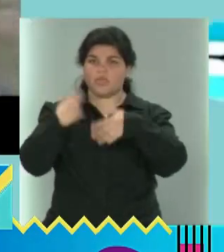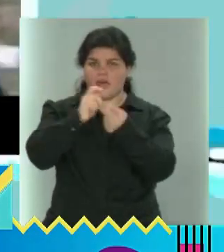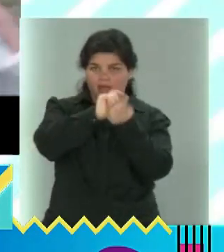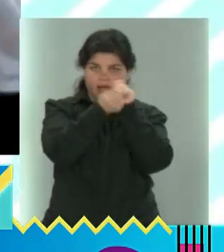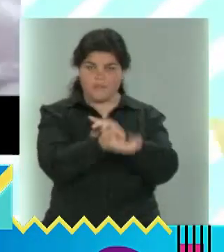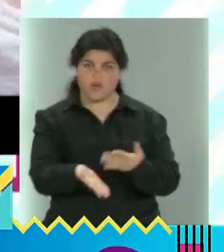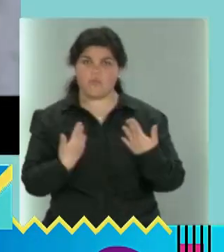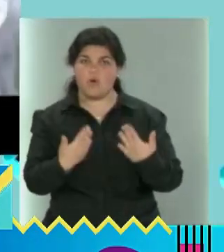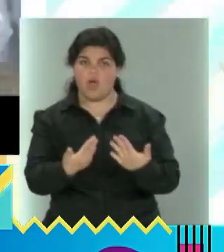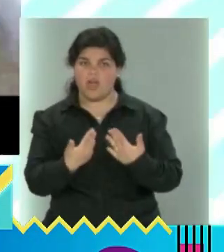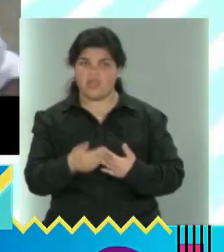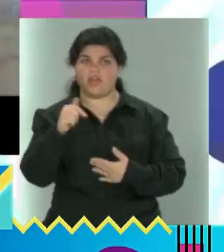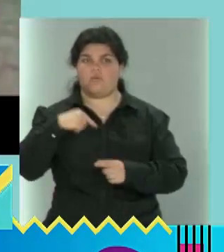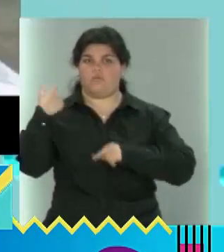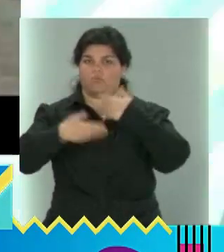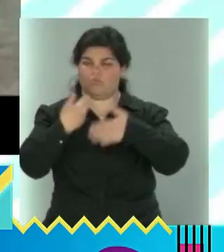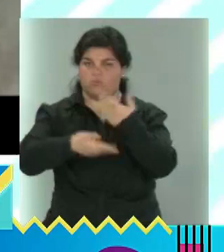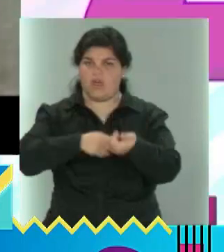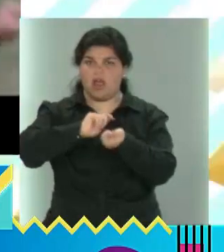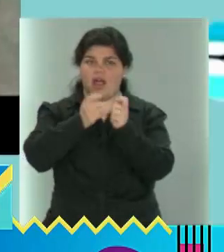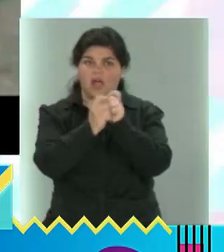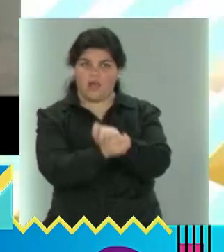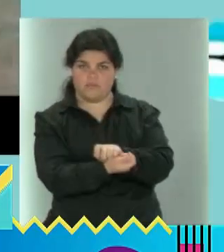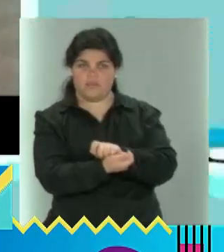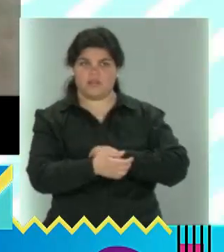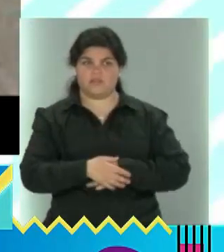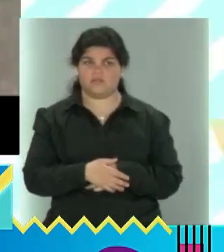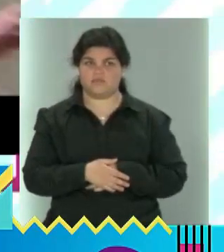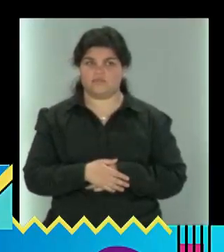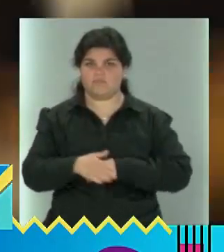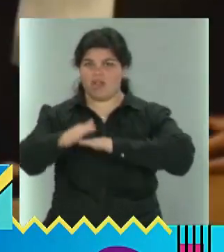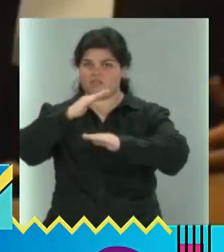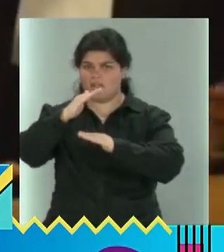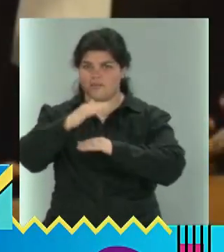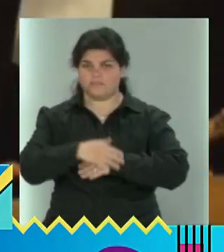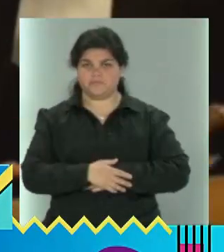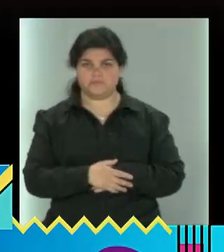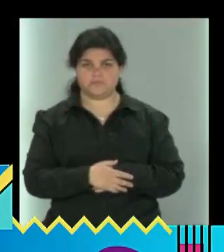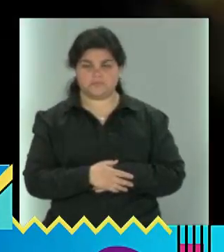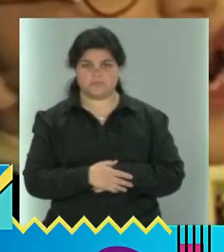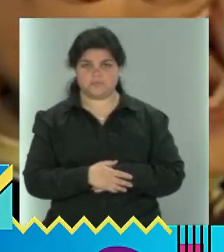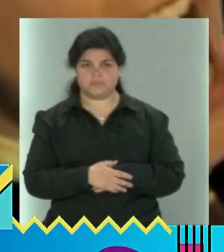modificable, que puede transformarse con el tiempo y con todas las generaciones. Arte marcial.